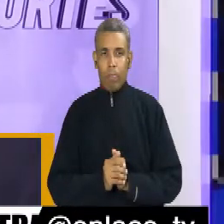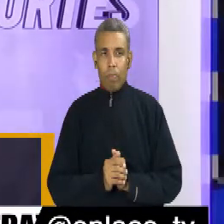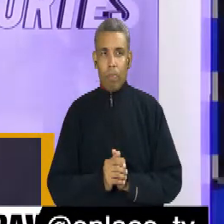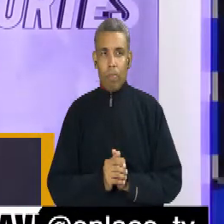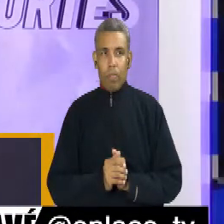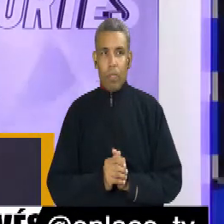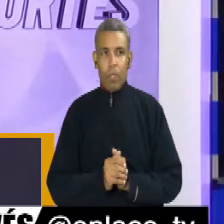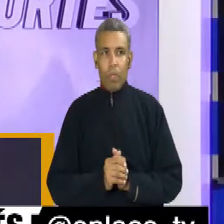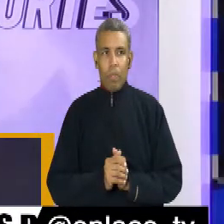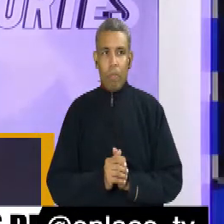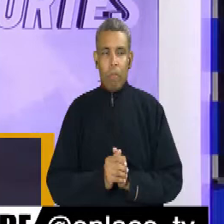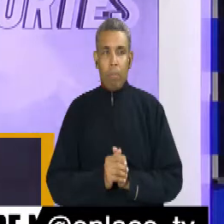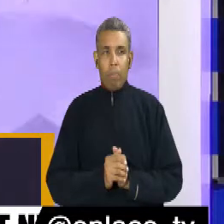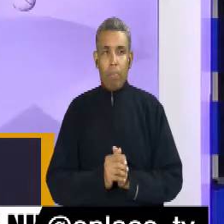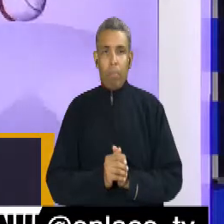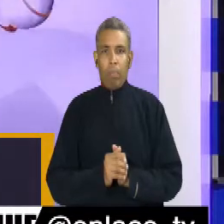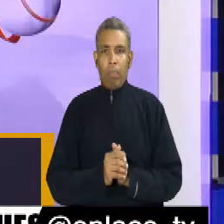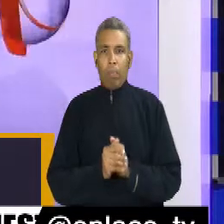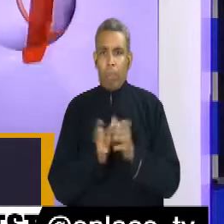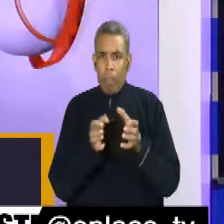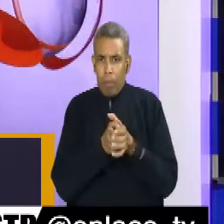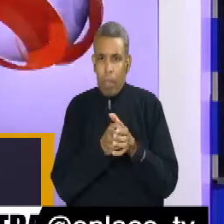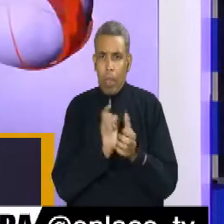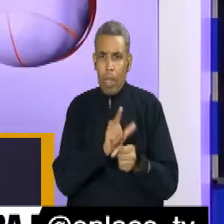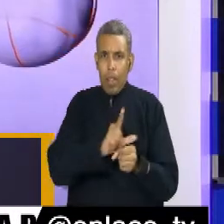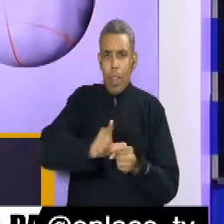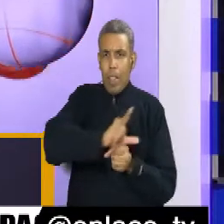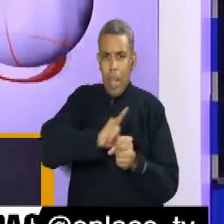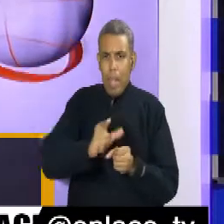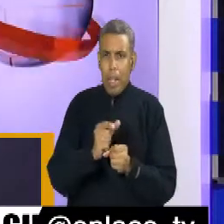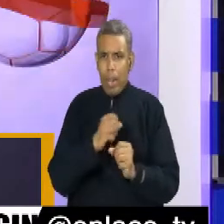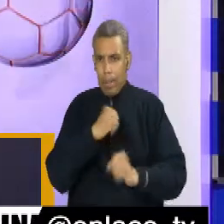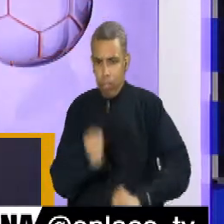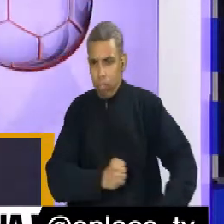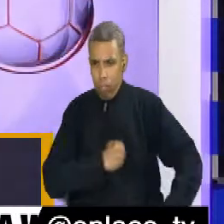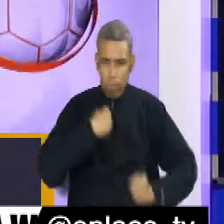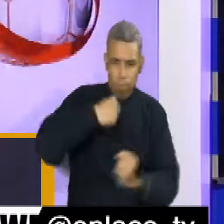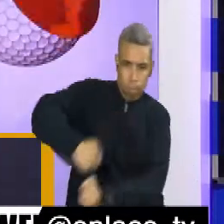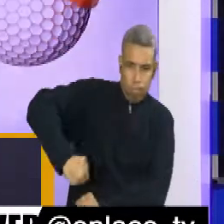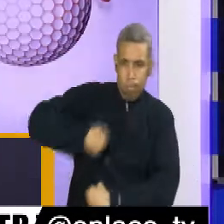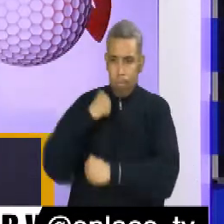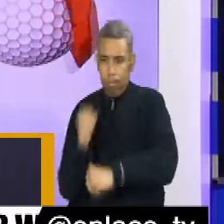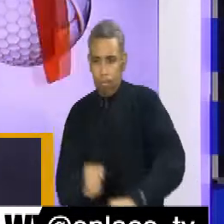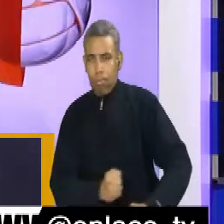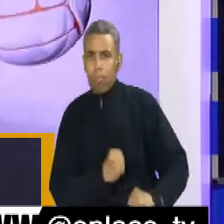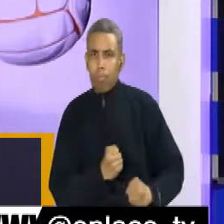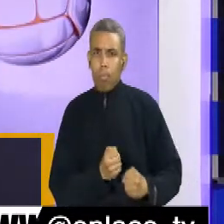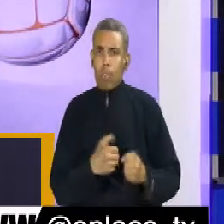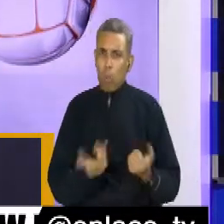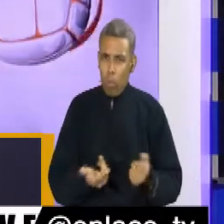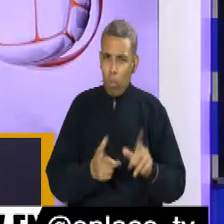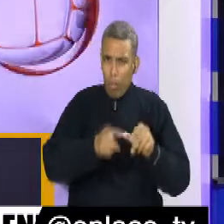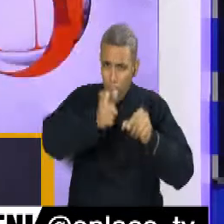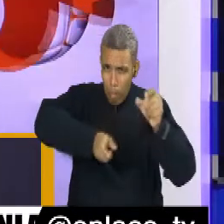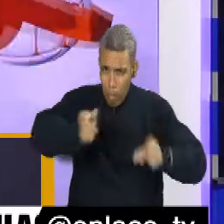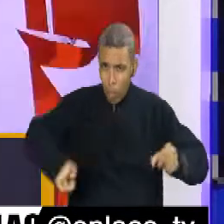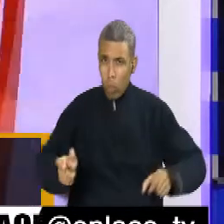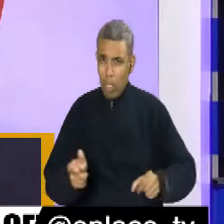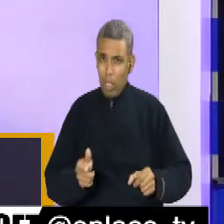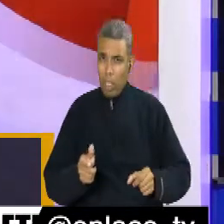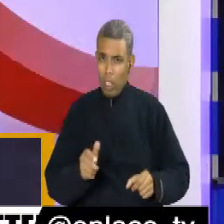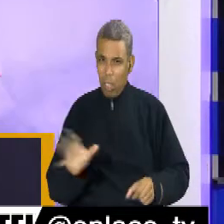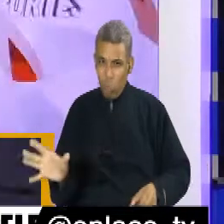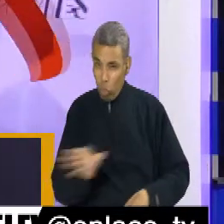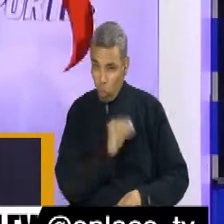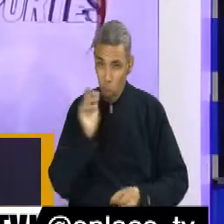Javier, la delegación, la Liga Santanderiana de Canotaje en su totalidad está representada por barranqueños y es un dato para